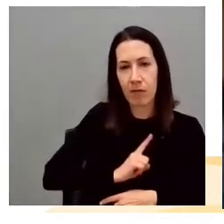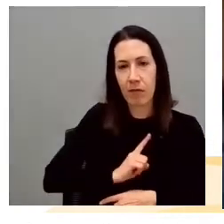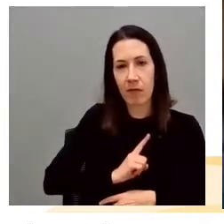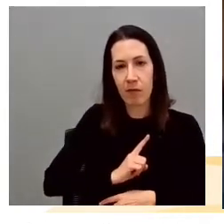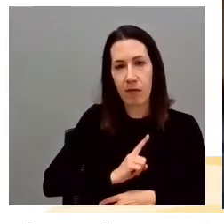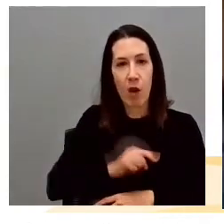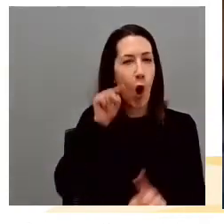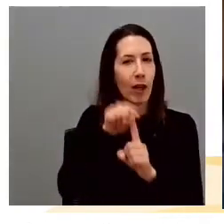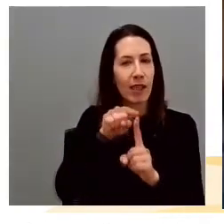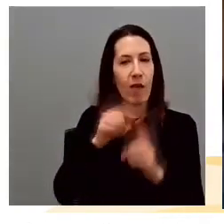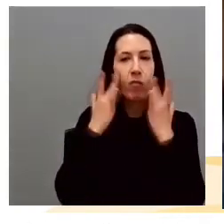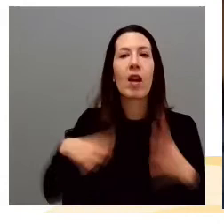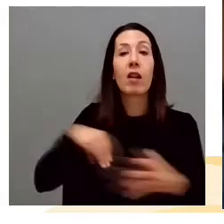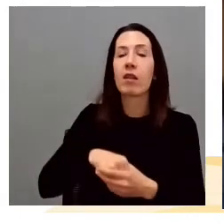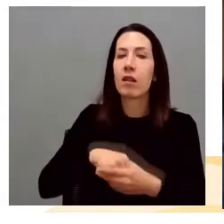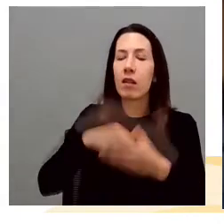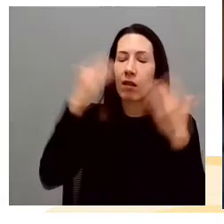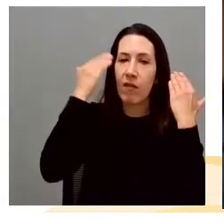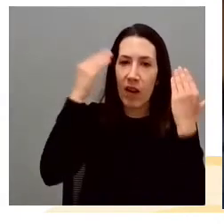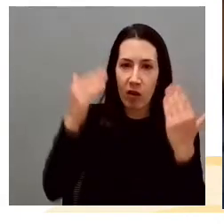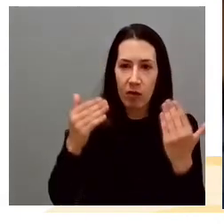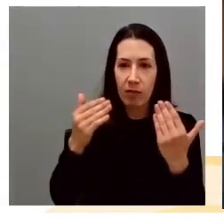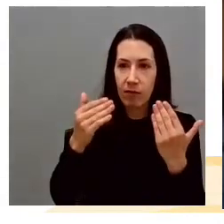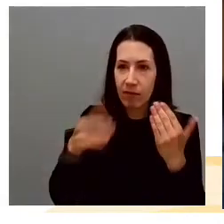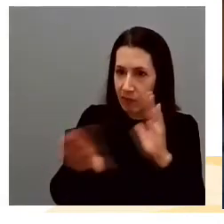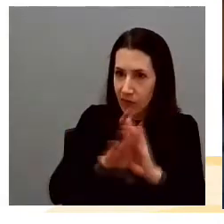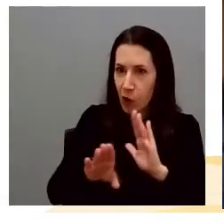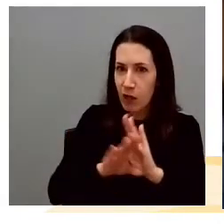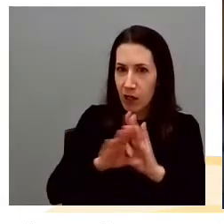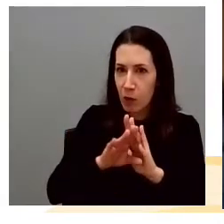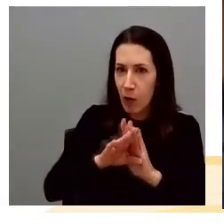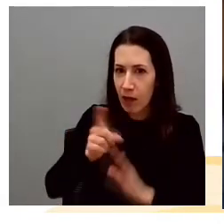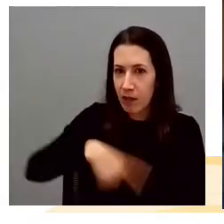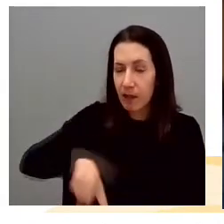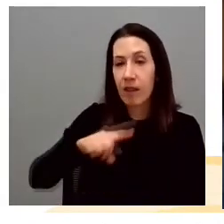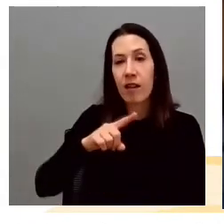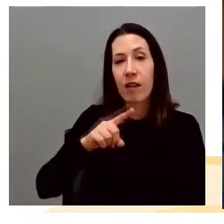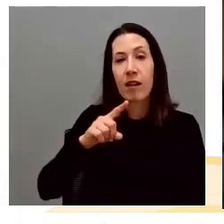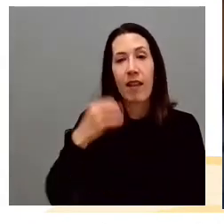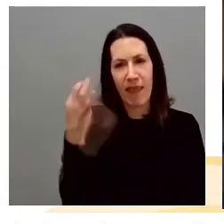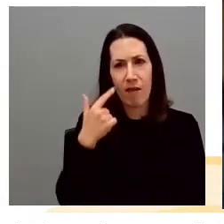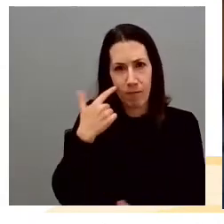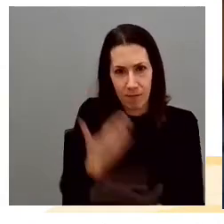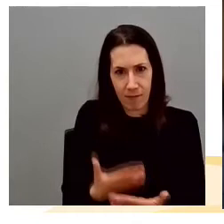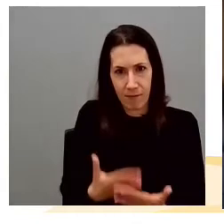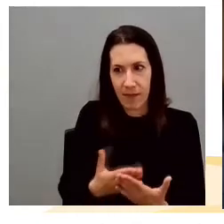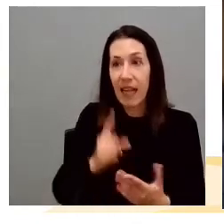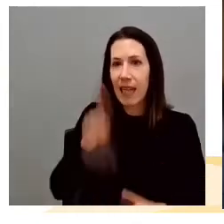clave inclusiva. Felicitaciones, seguir allí, sabéis, y os tiene que constar que el resto del